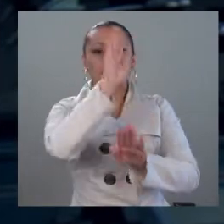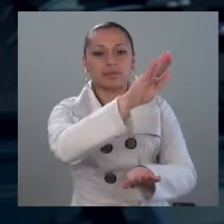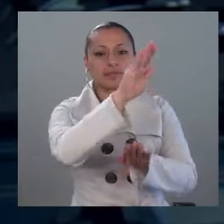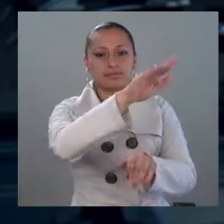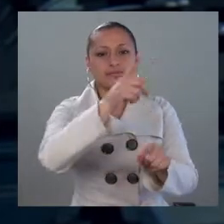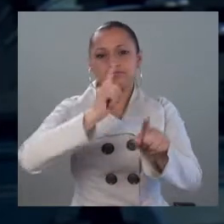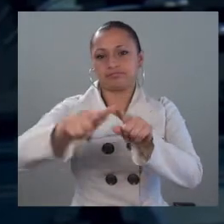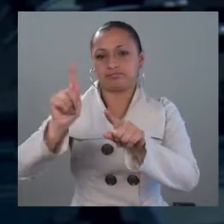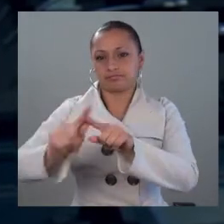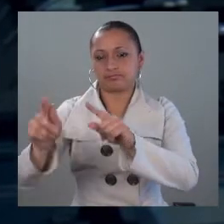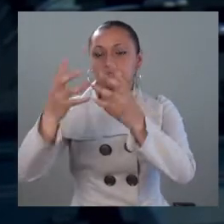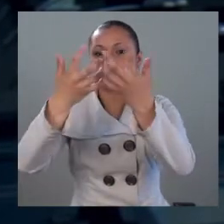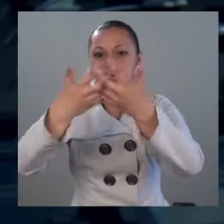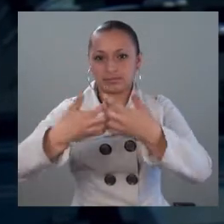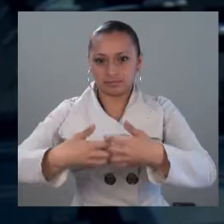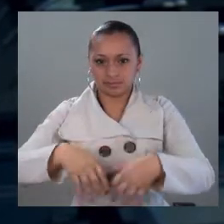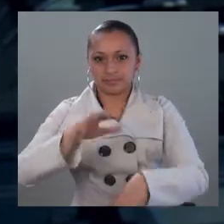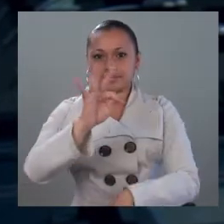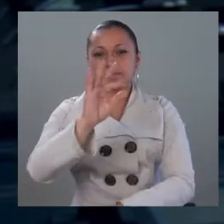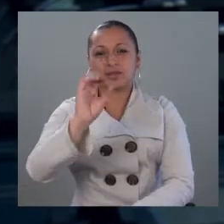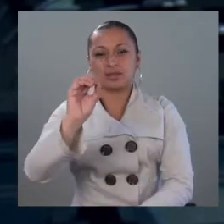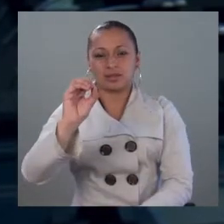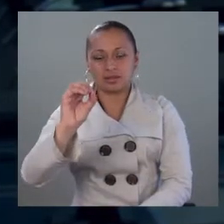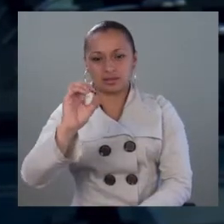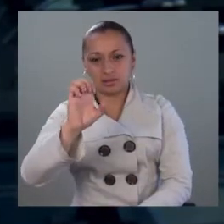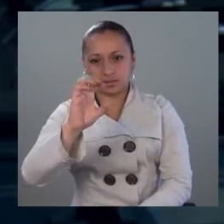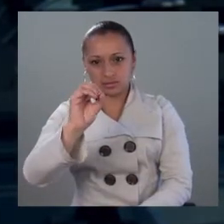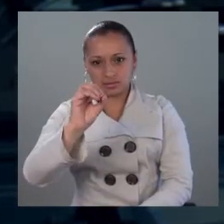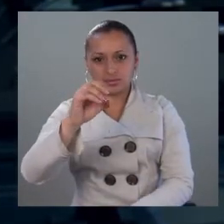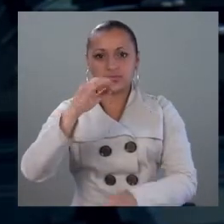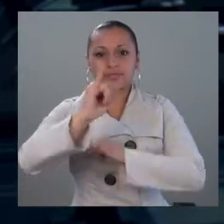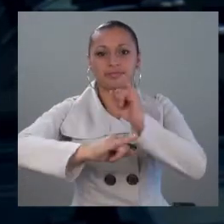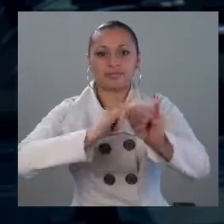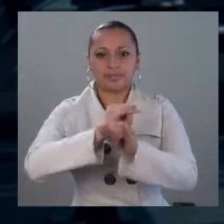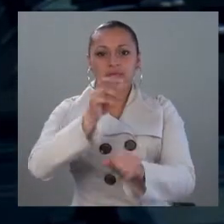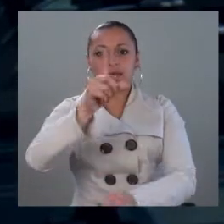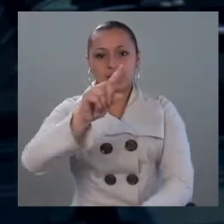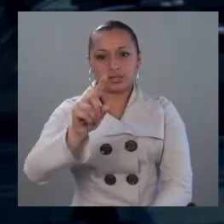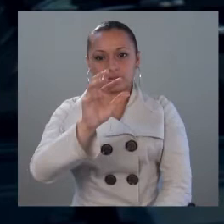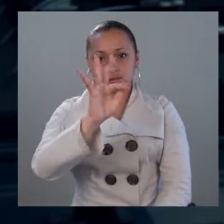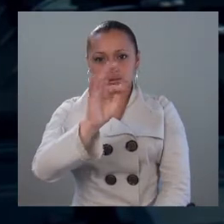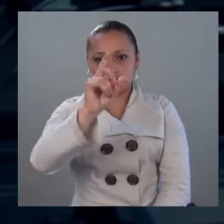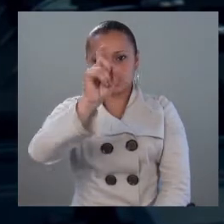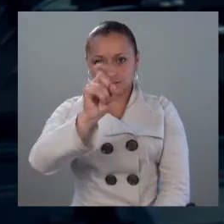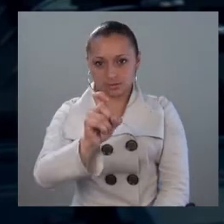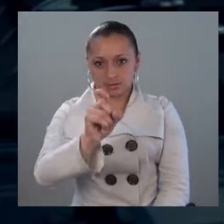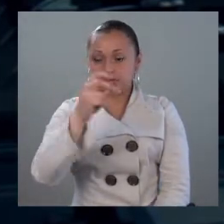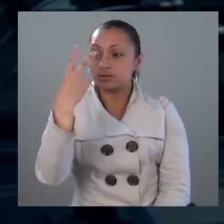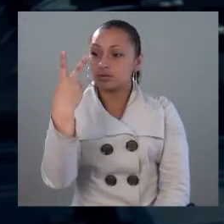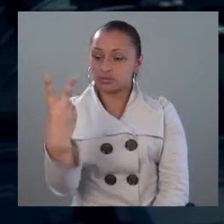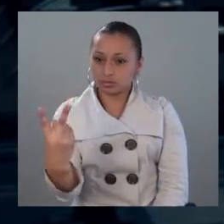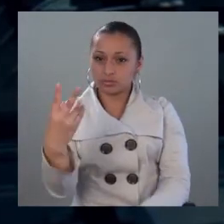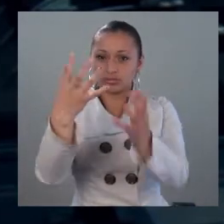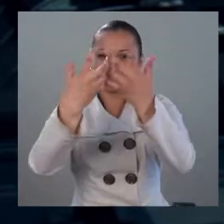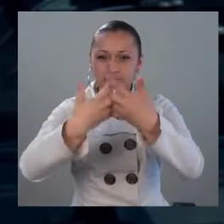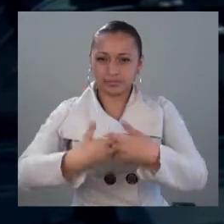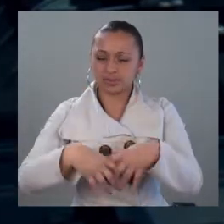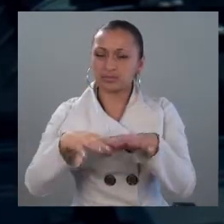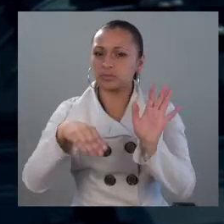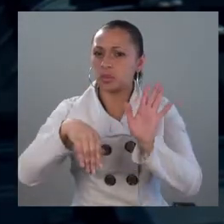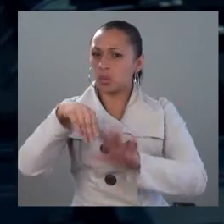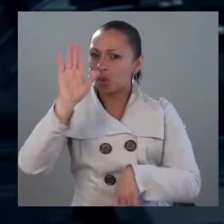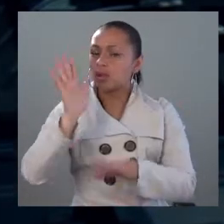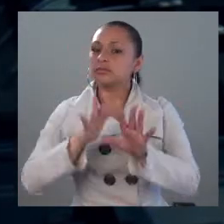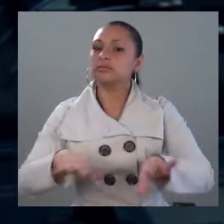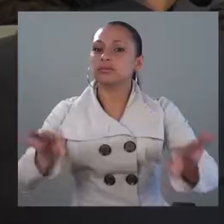las compañías como TEU Internacional y STX. Esas dos compañías